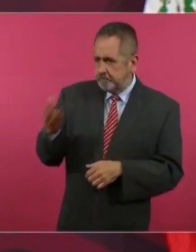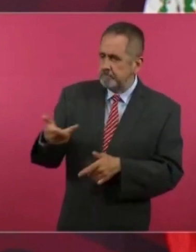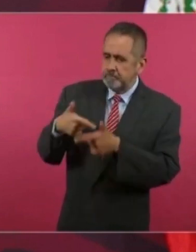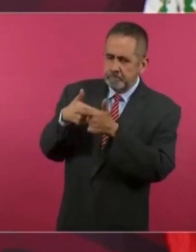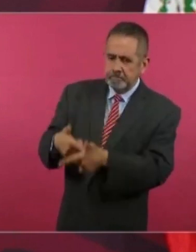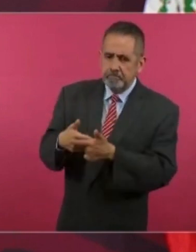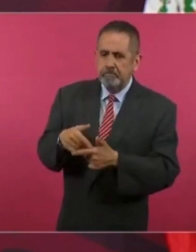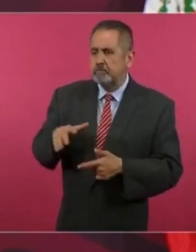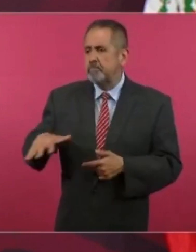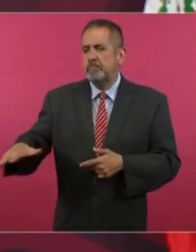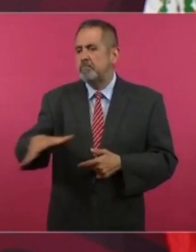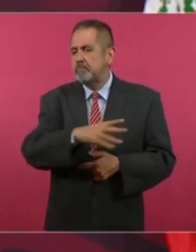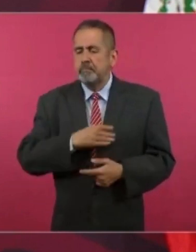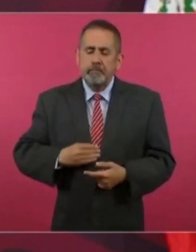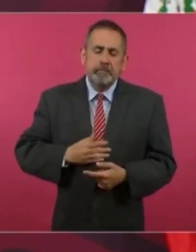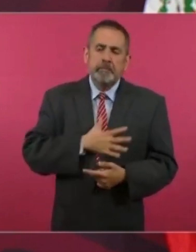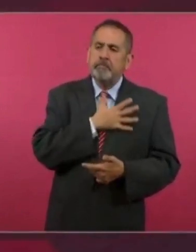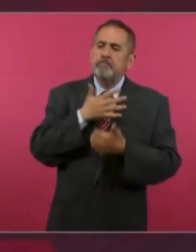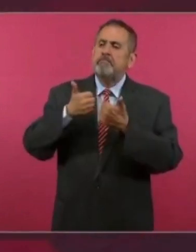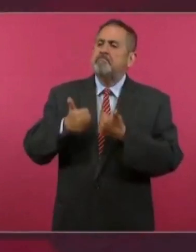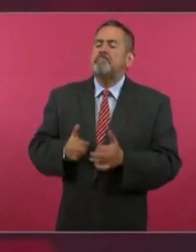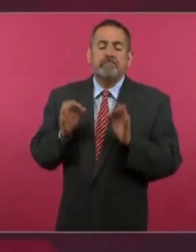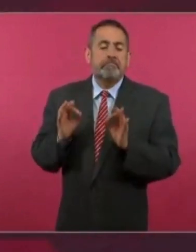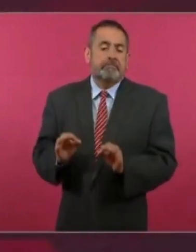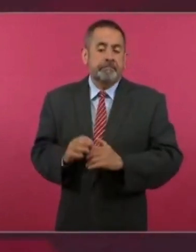produce bienestar. Es